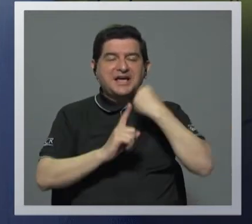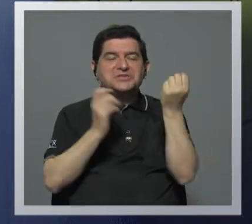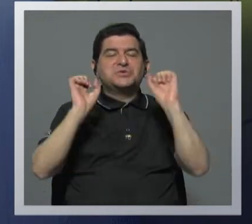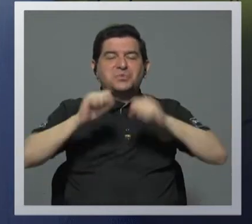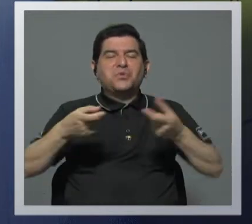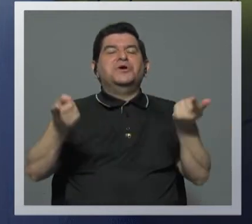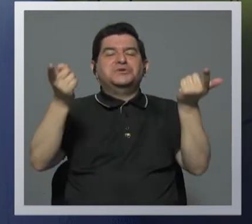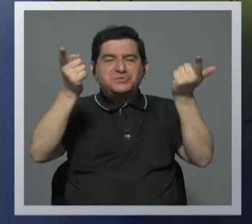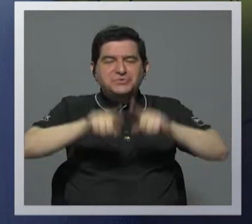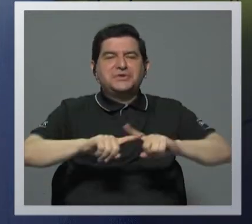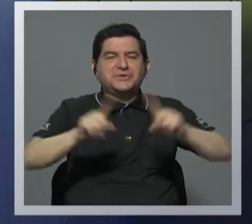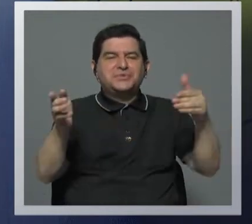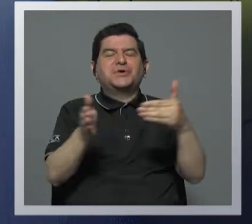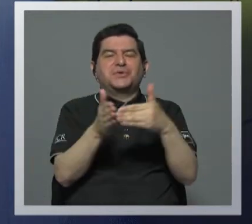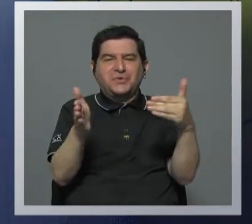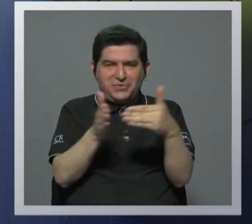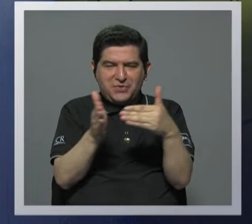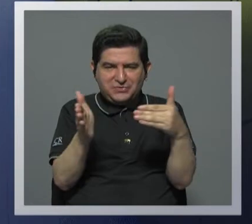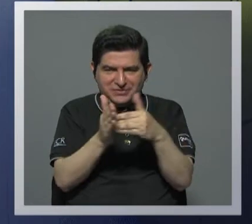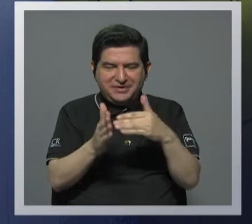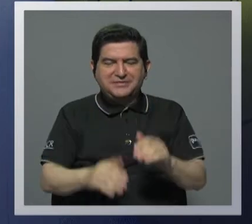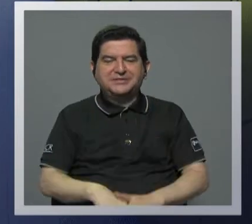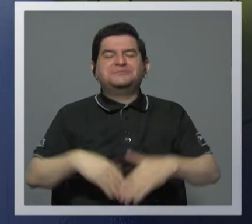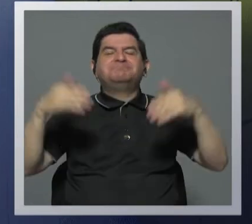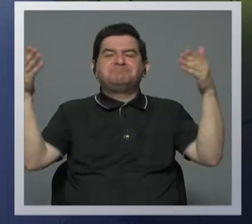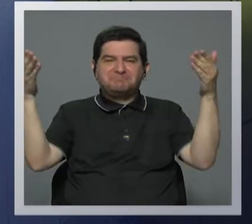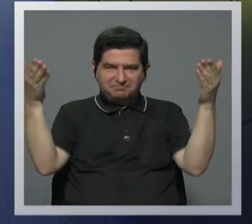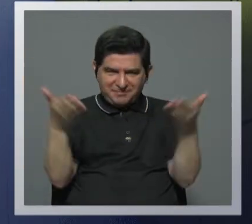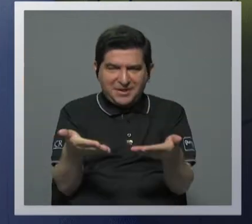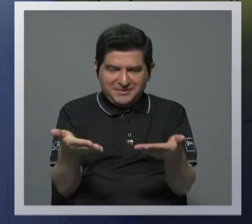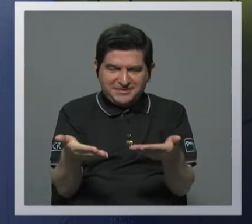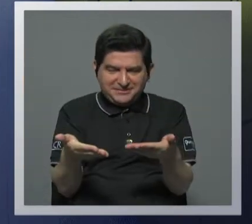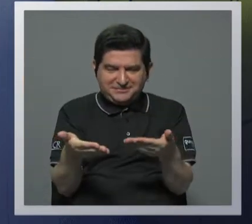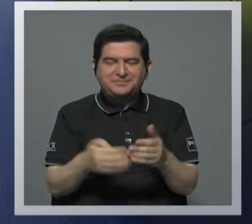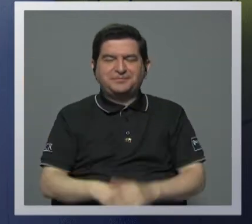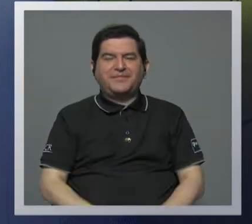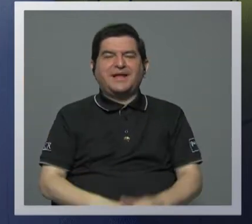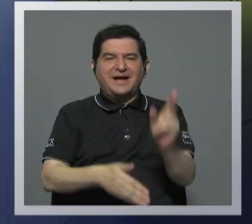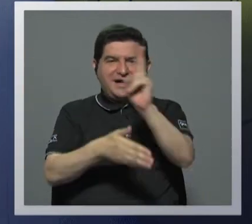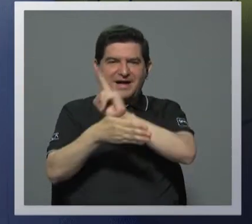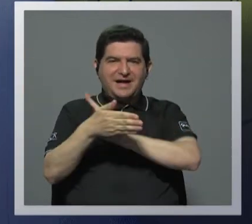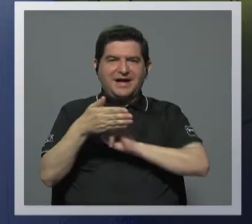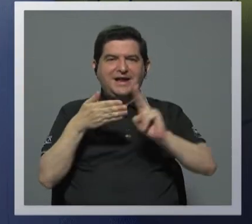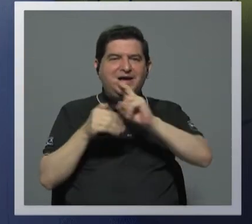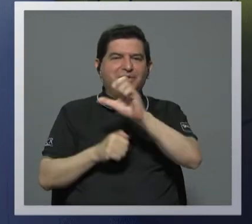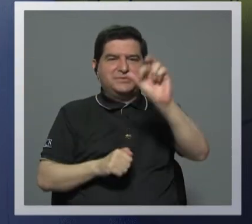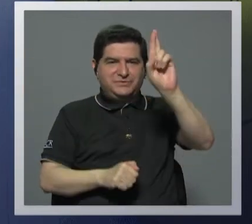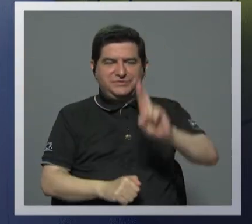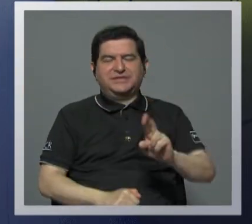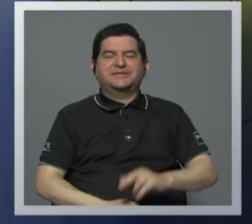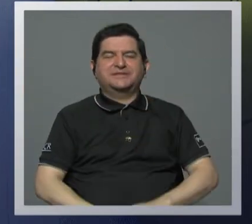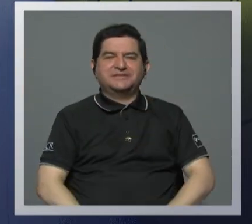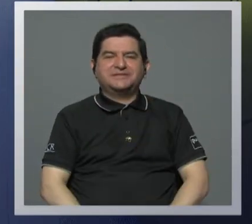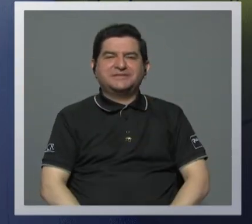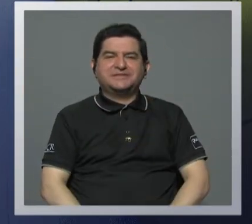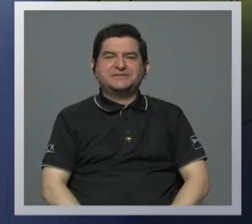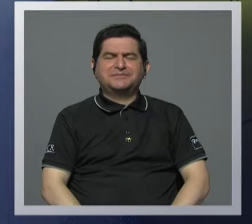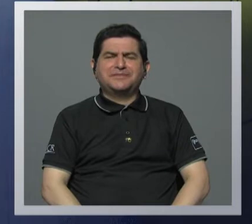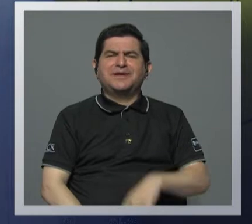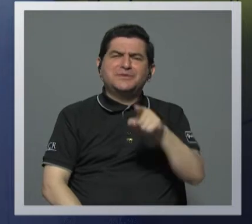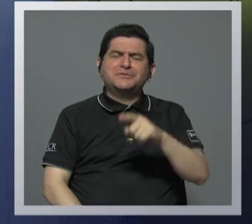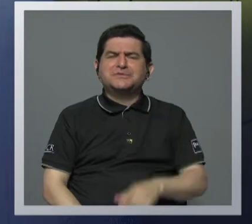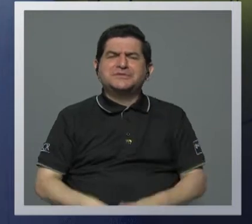ocurrir, pero de nuevo, bienvenida a la Universidad de Costa Rica, doctora. Cuéntenos